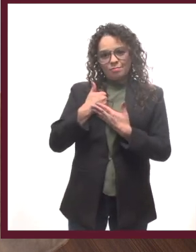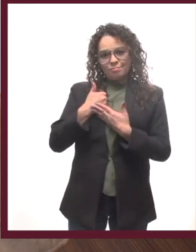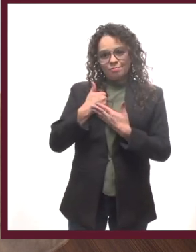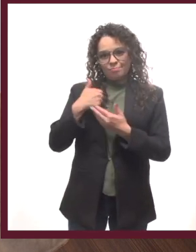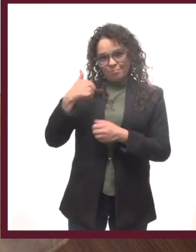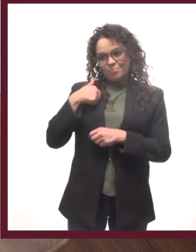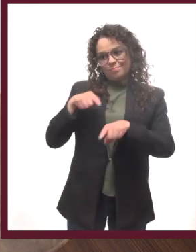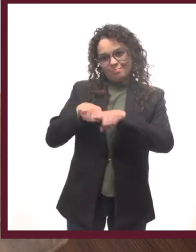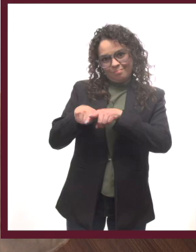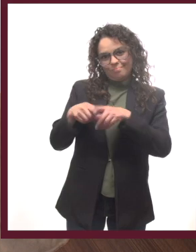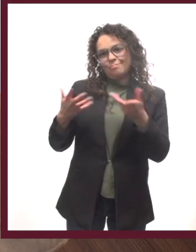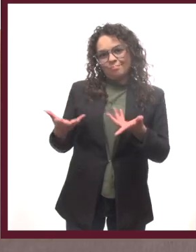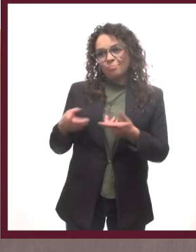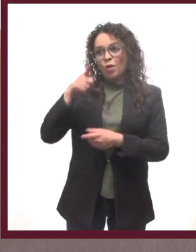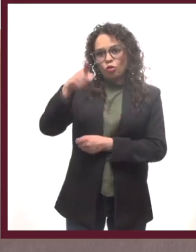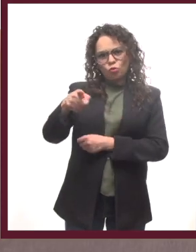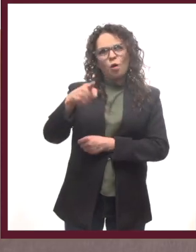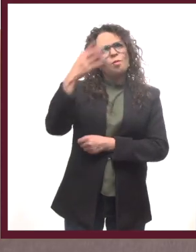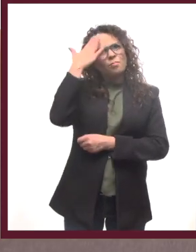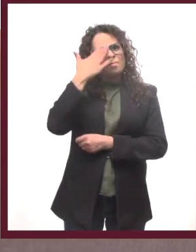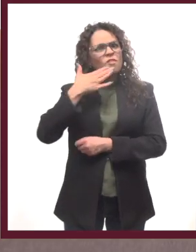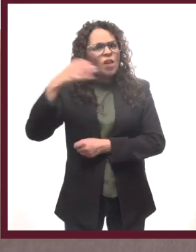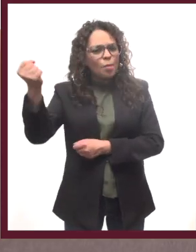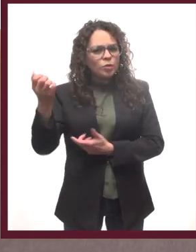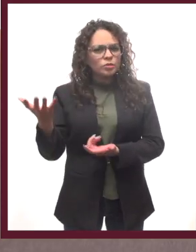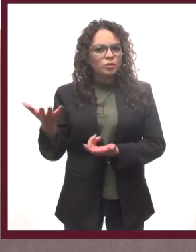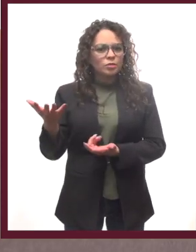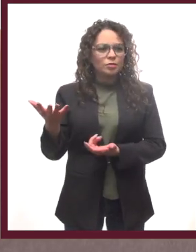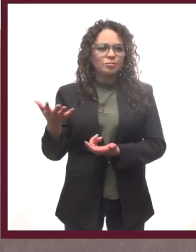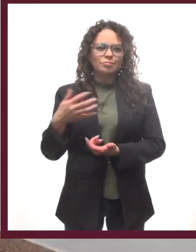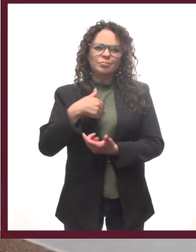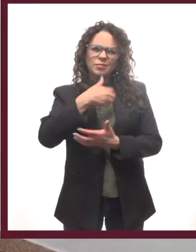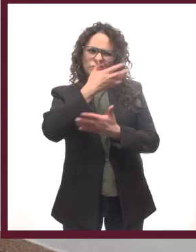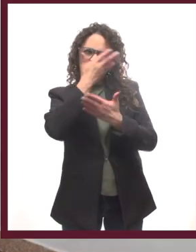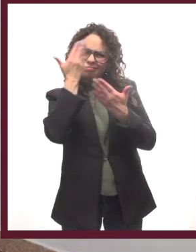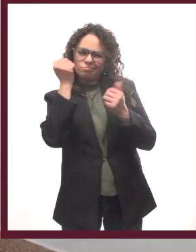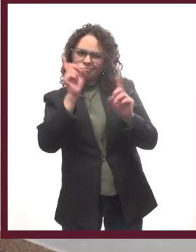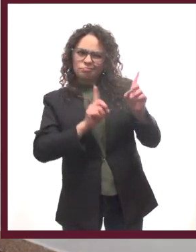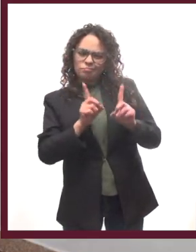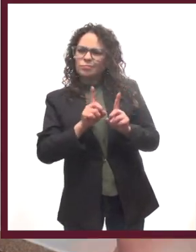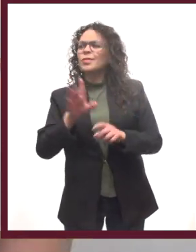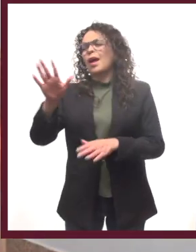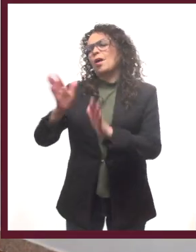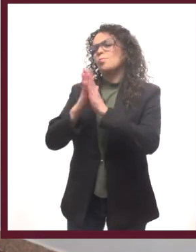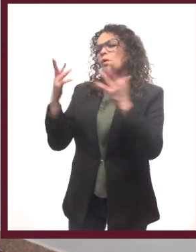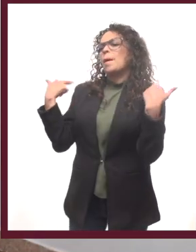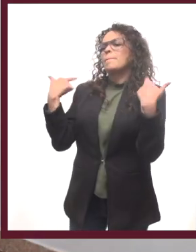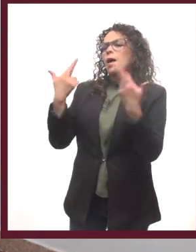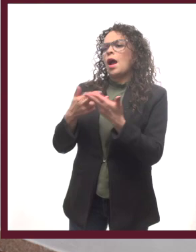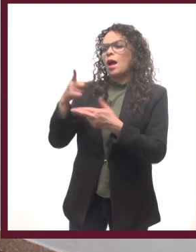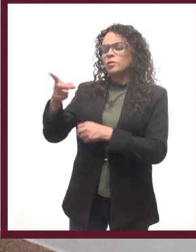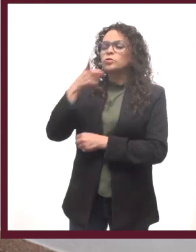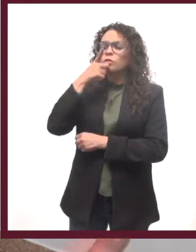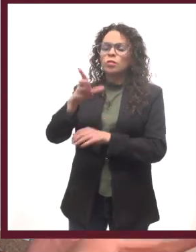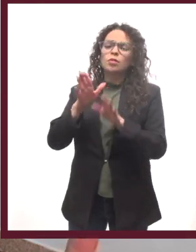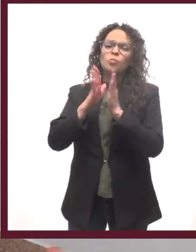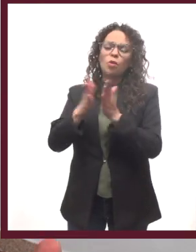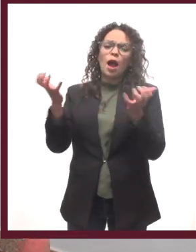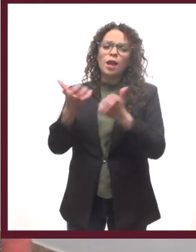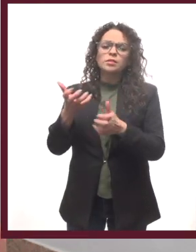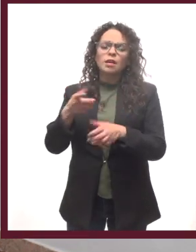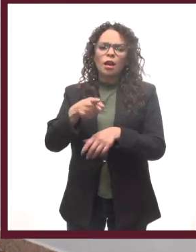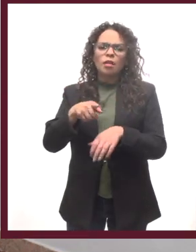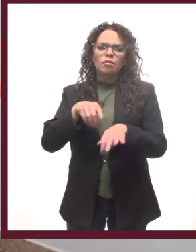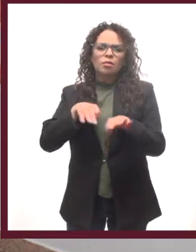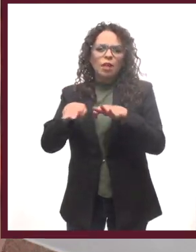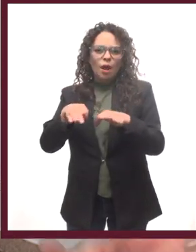y volverte famoso? No sé si me gusta esa invitación. Ay, por favor, mira, el profe de Eco nos dejó hacer un